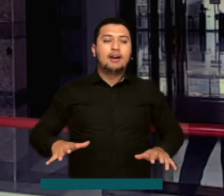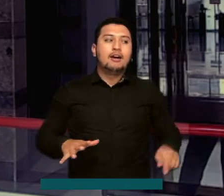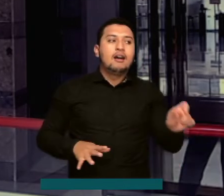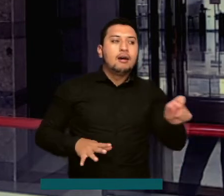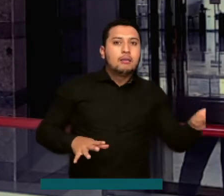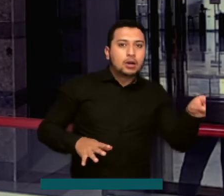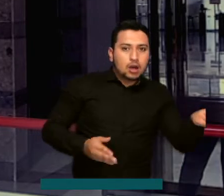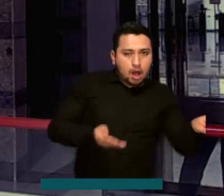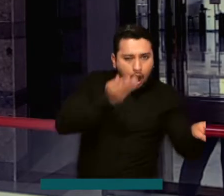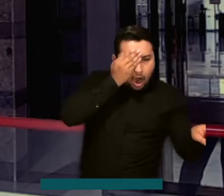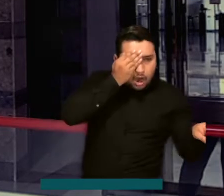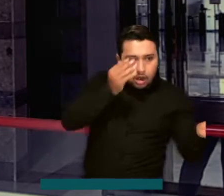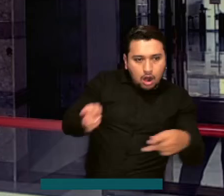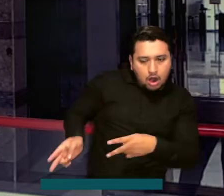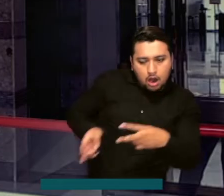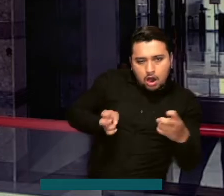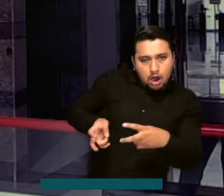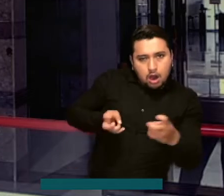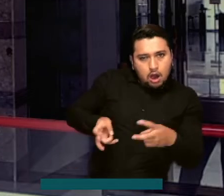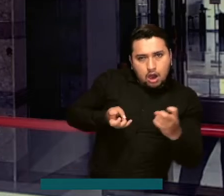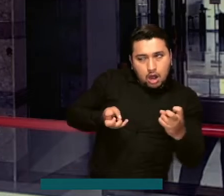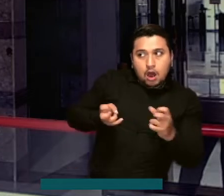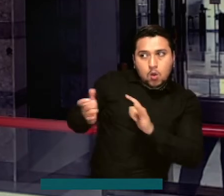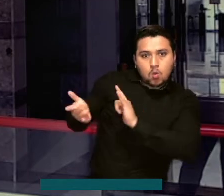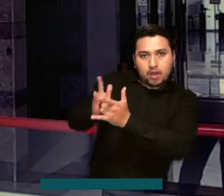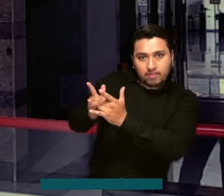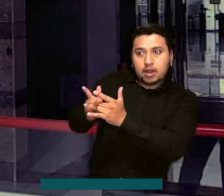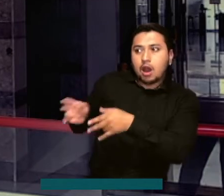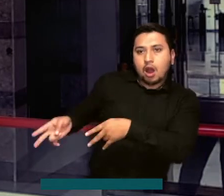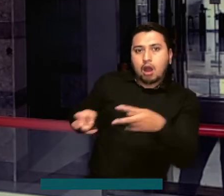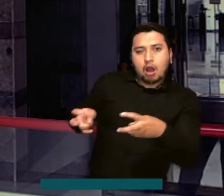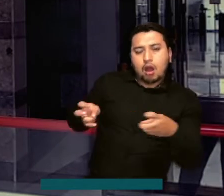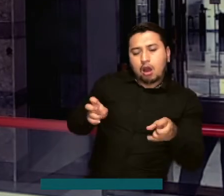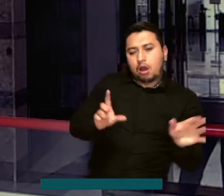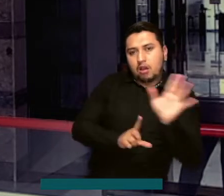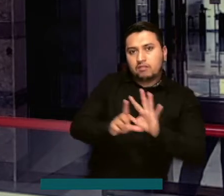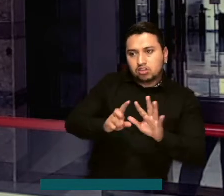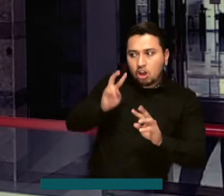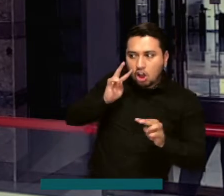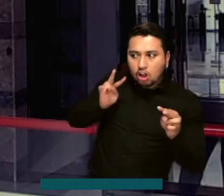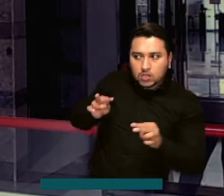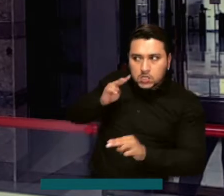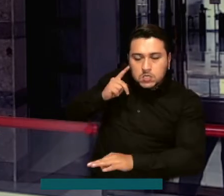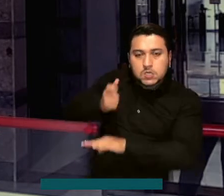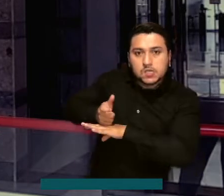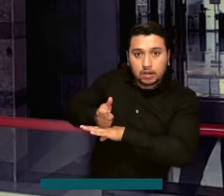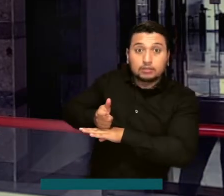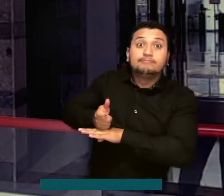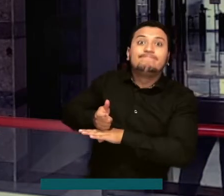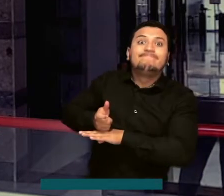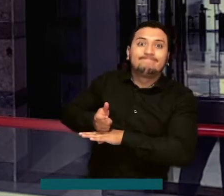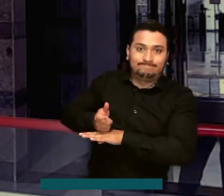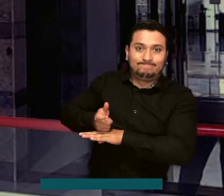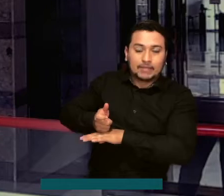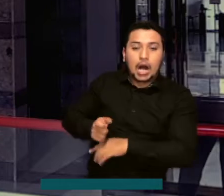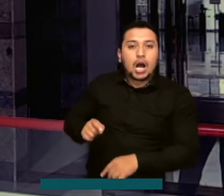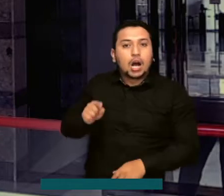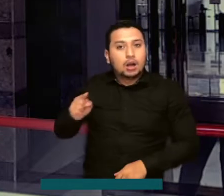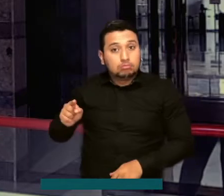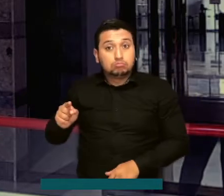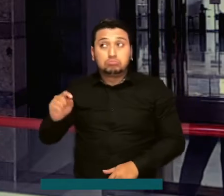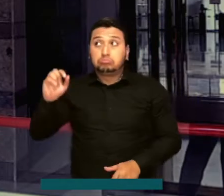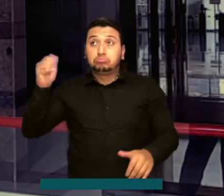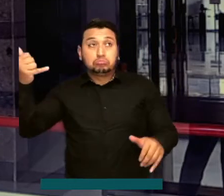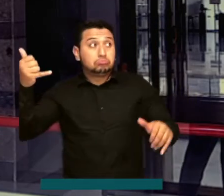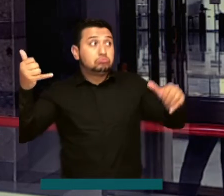llamados hackers, que quieran vulnerar su red Wi-Fi y comprometer su información. Porque si bien es verdad que las cámaras de seguridad son cada